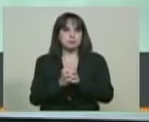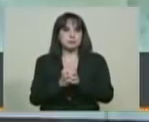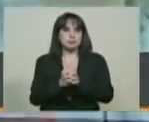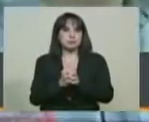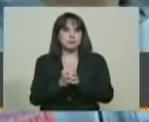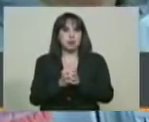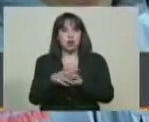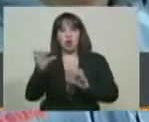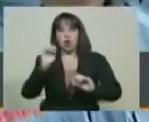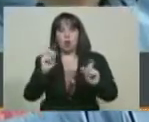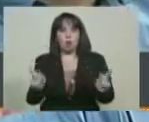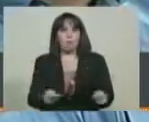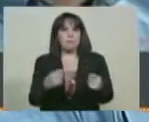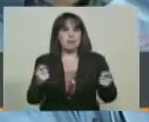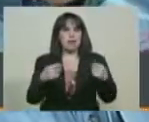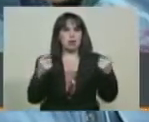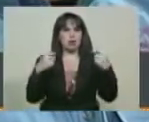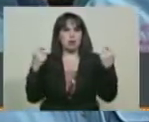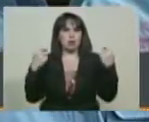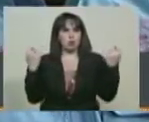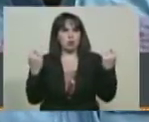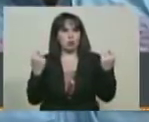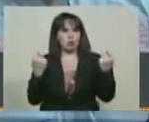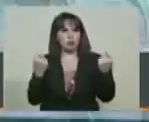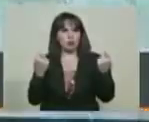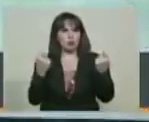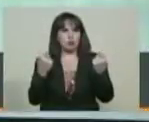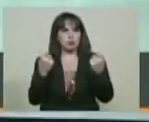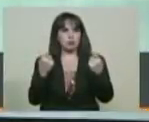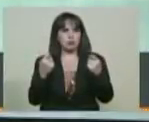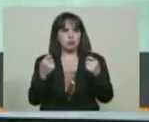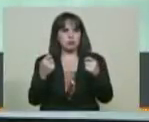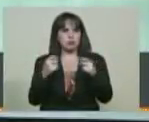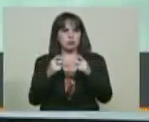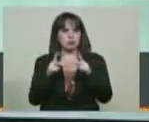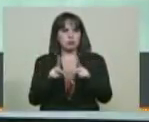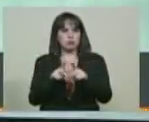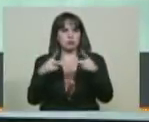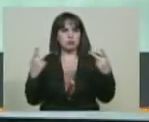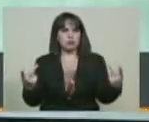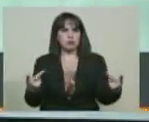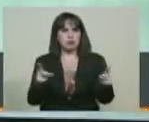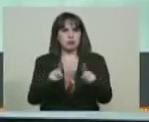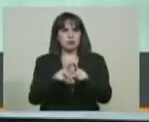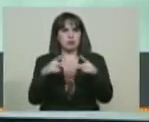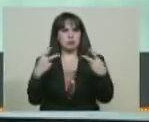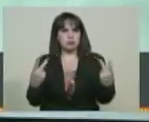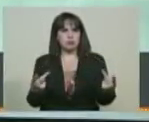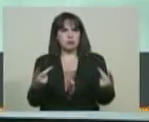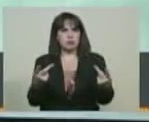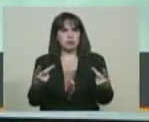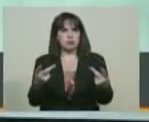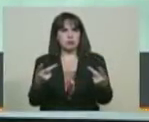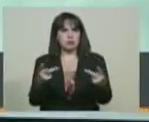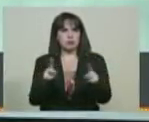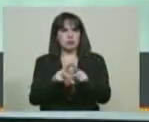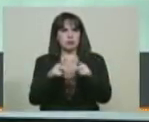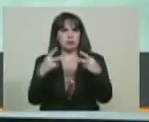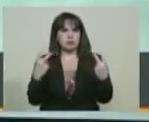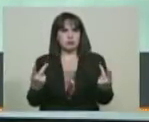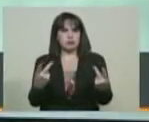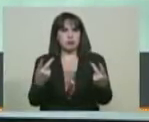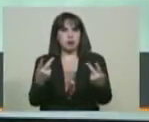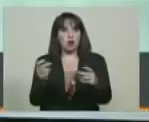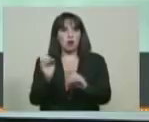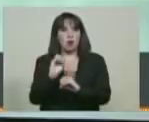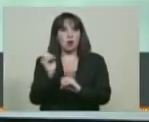O el periódico. Aquí el periódico y aquí el libro. Y los estudiantes y